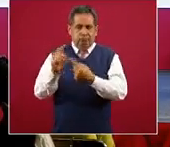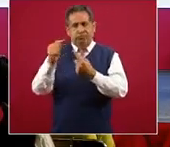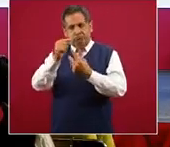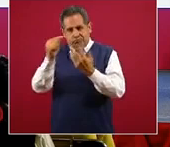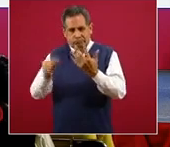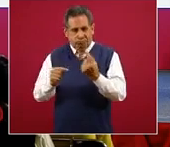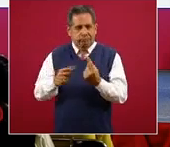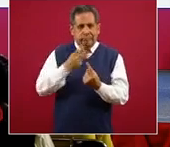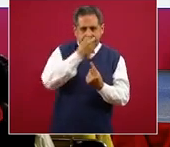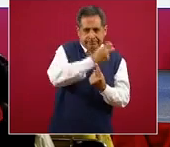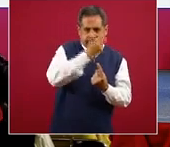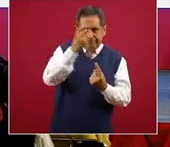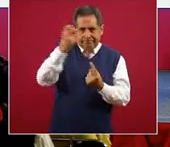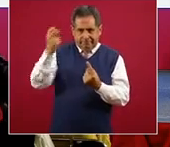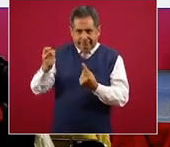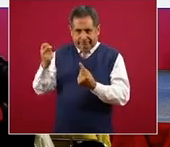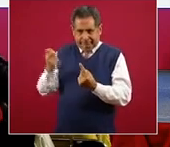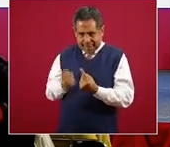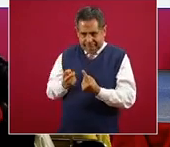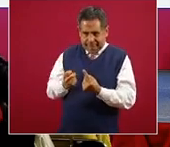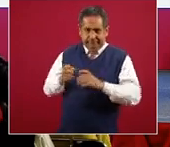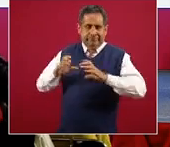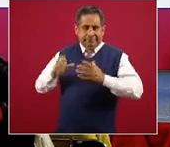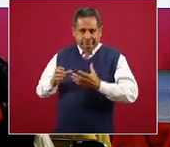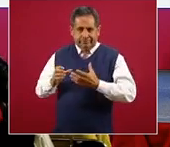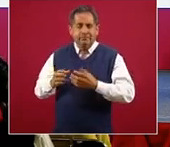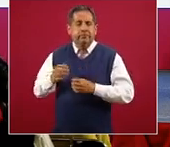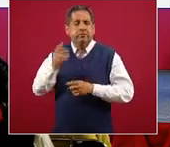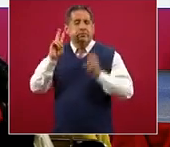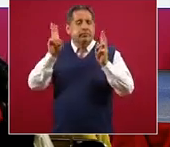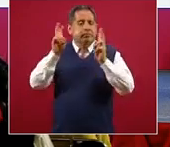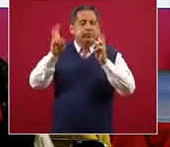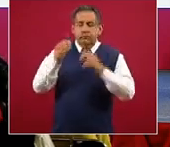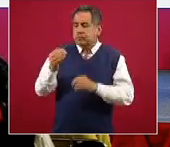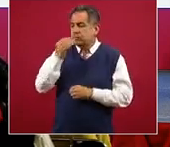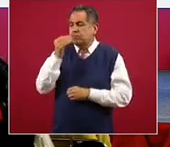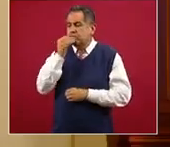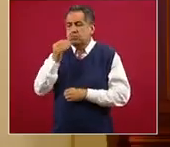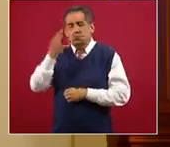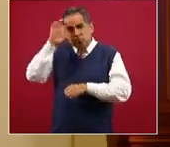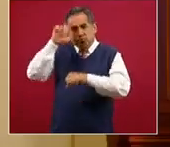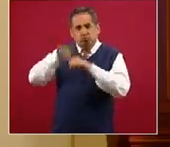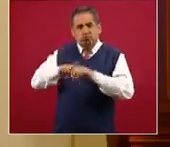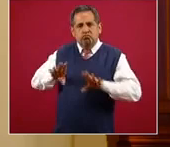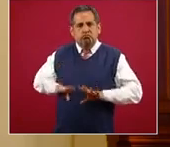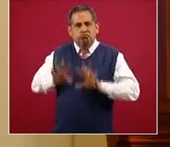estrategia general el componente de alimentación culturalmente apropiada. Adelante.